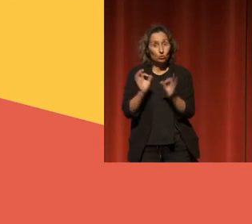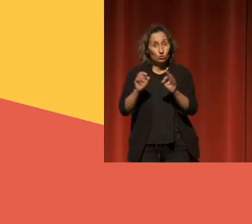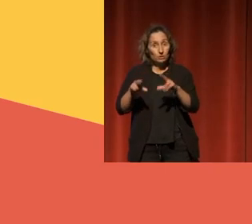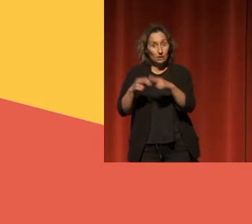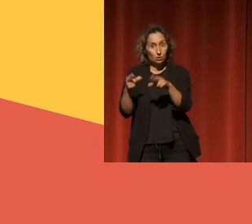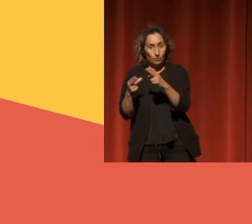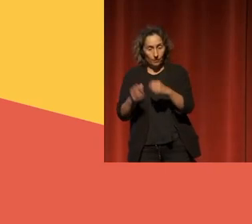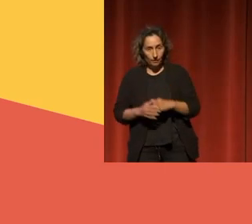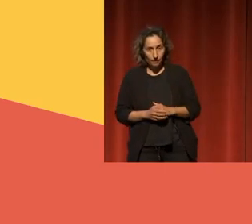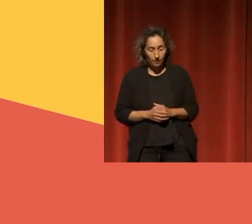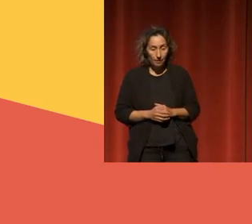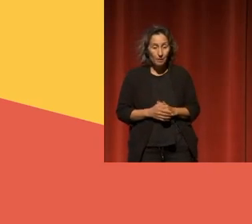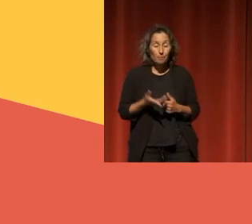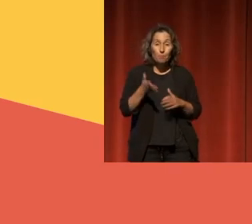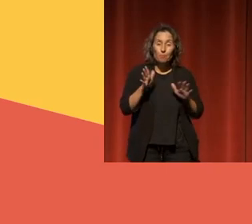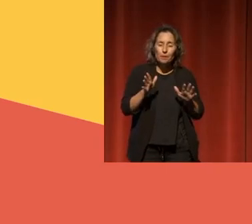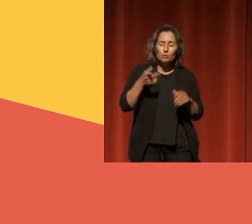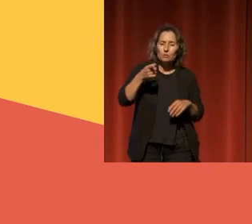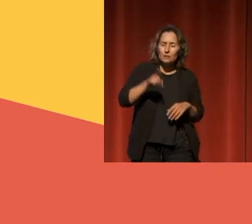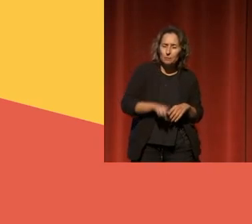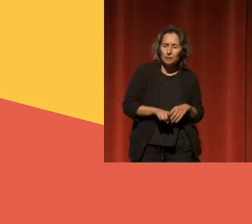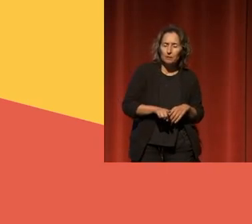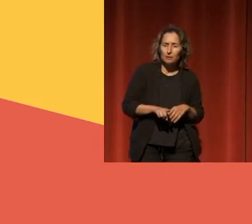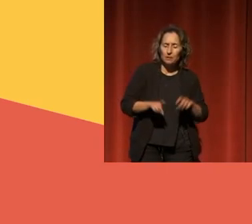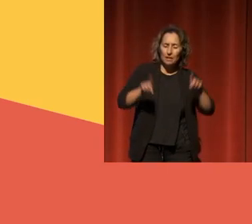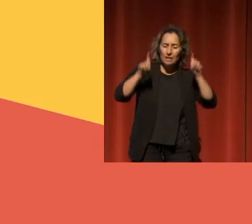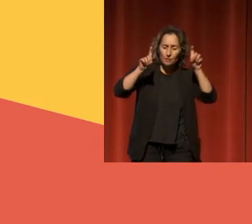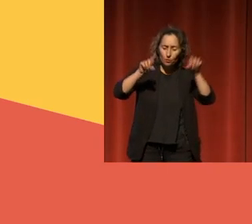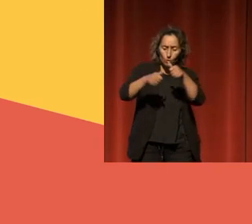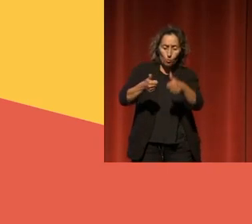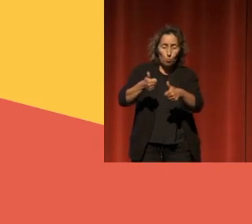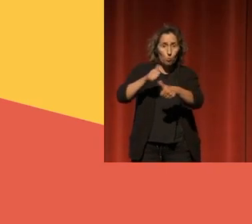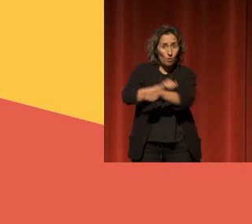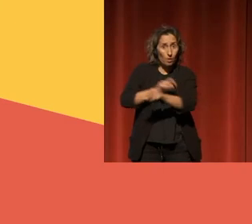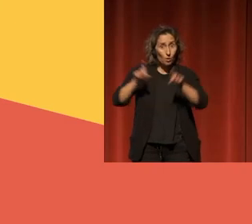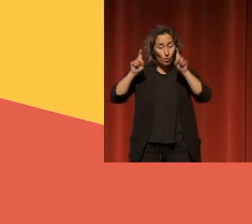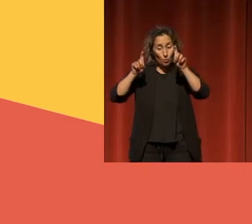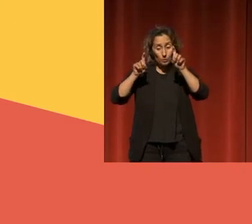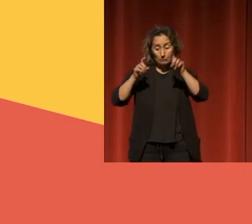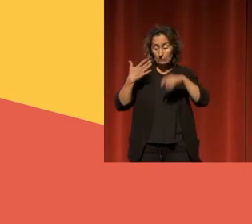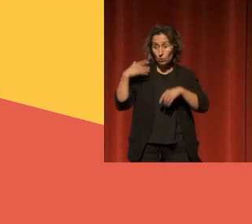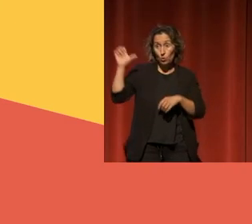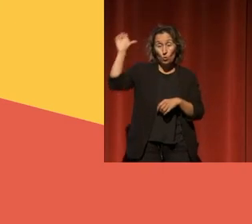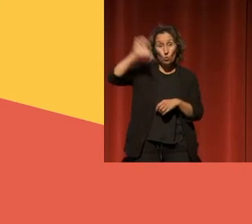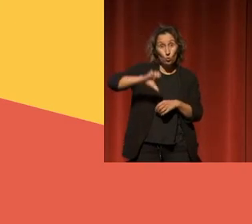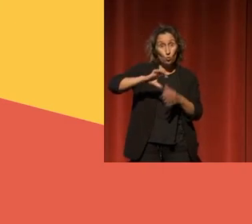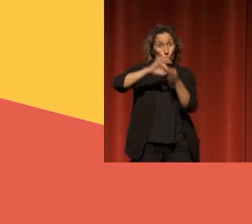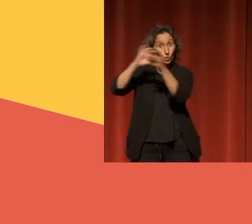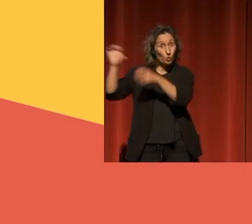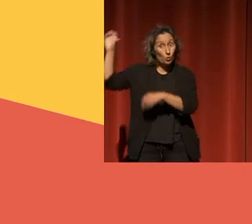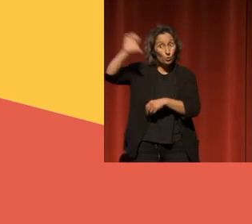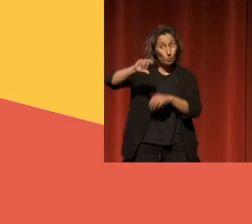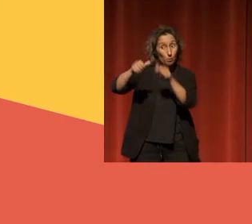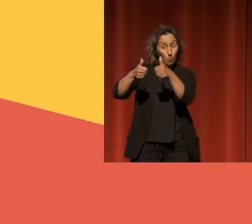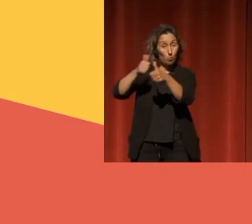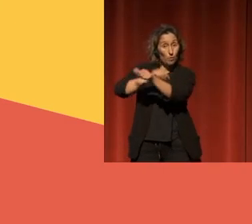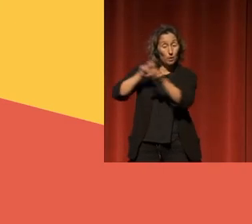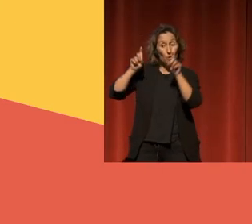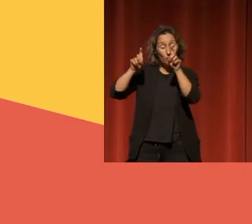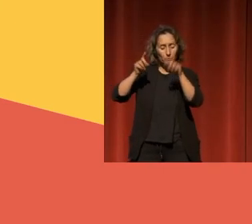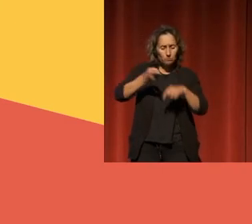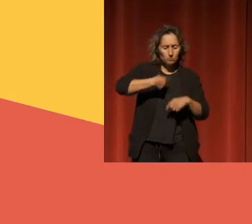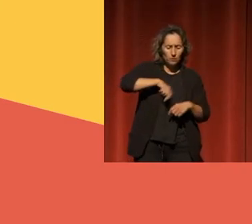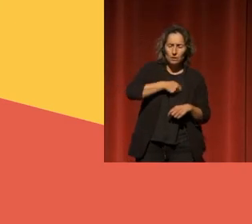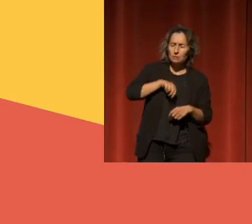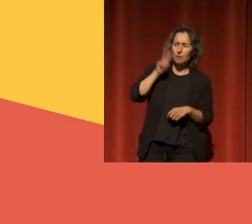resumir pero también la educación el modelo de Educación que se ha implantado en la Unión Europea ha sido también una inspiración para